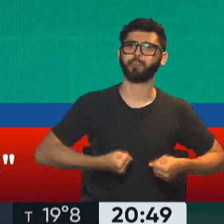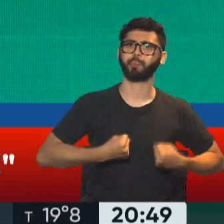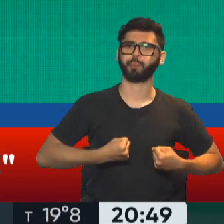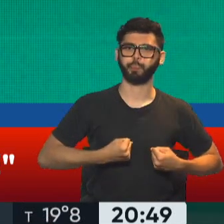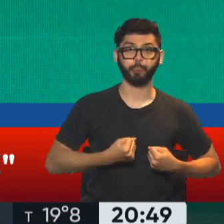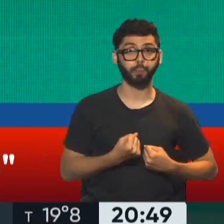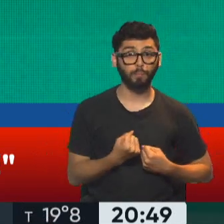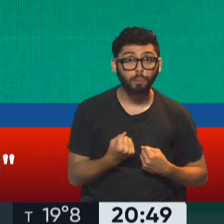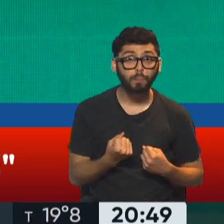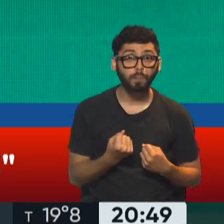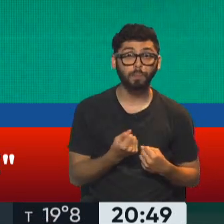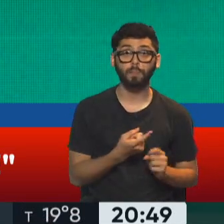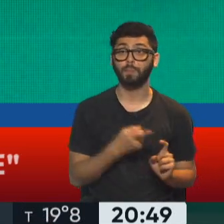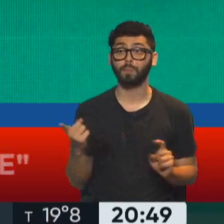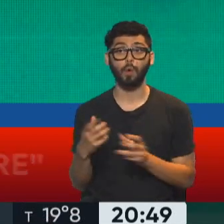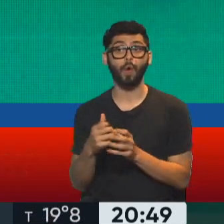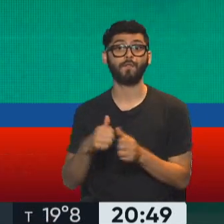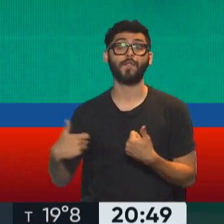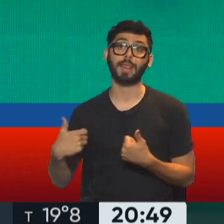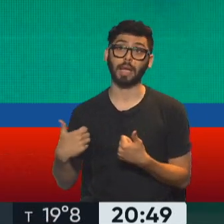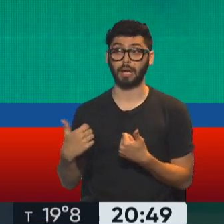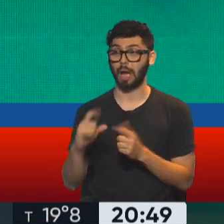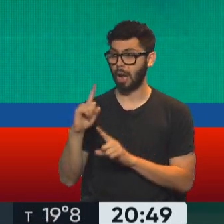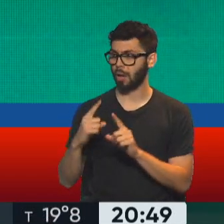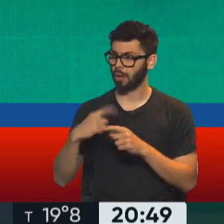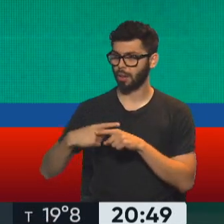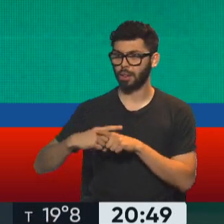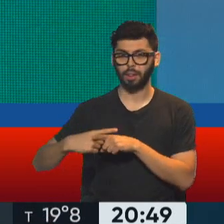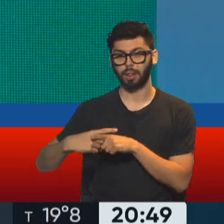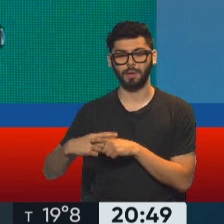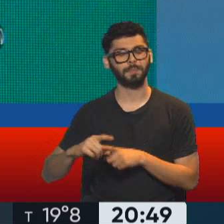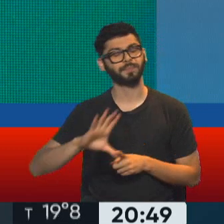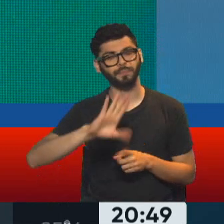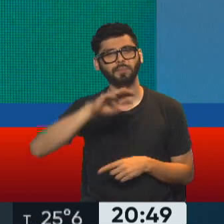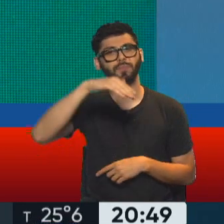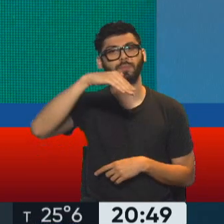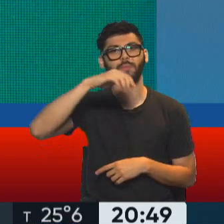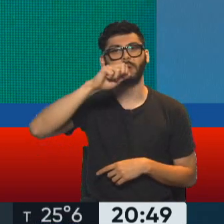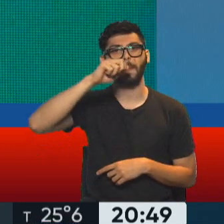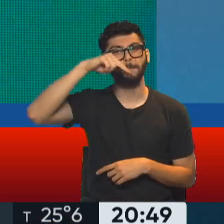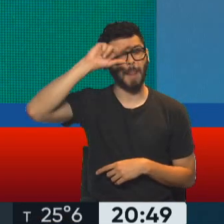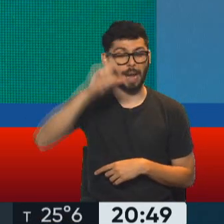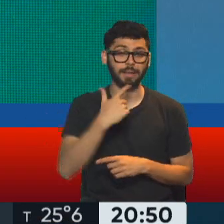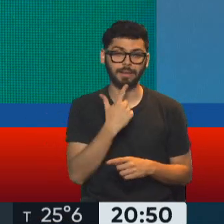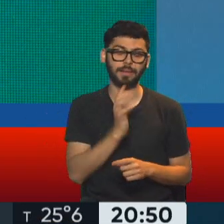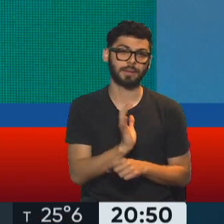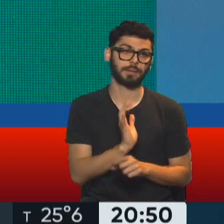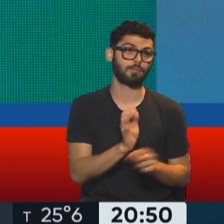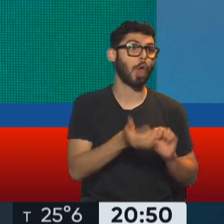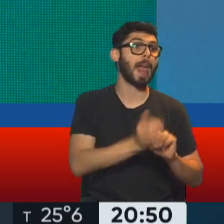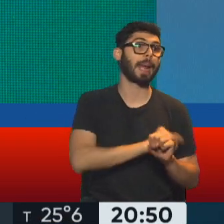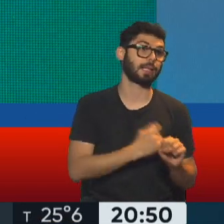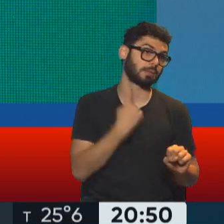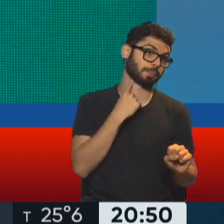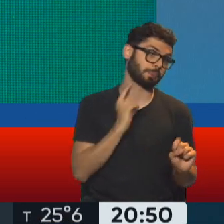en la mayor parte del territorio y el Frente tiene internas que le cuesta. Ahora, Manes es un dolor de cabeza para Larreta,